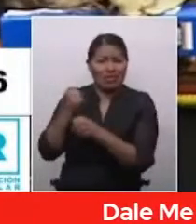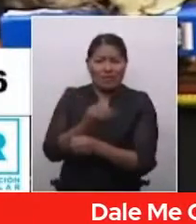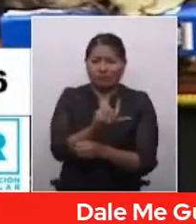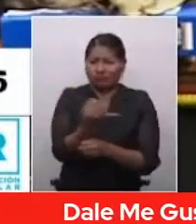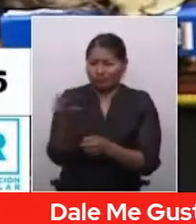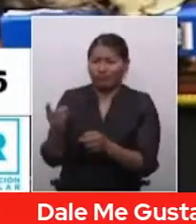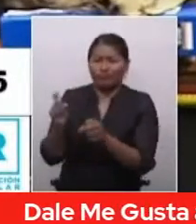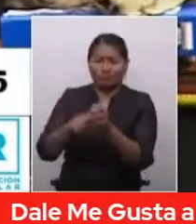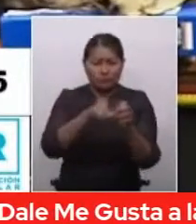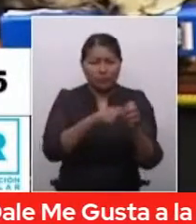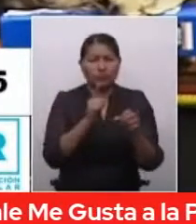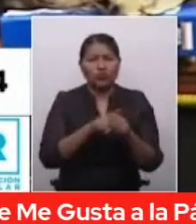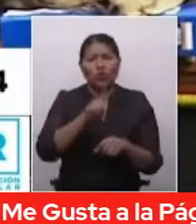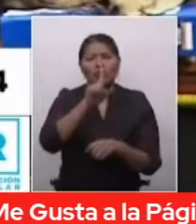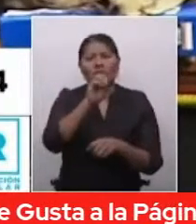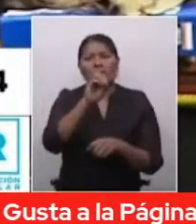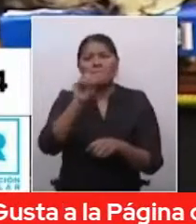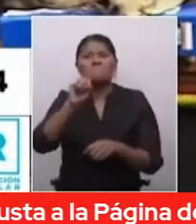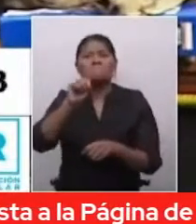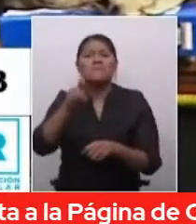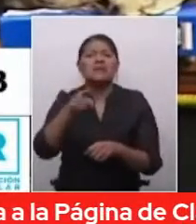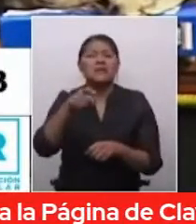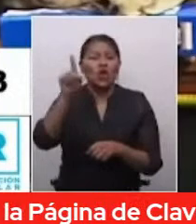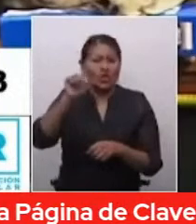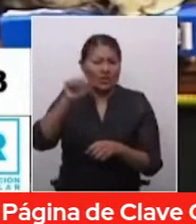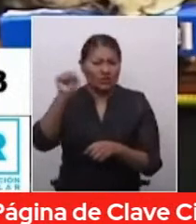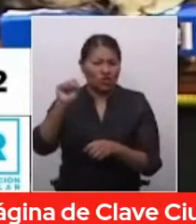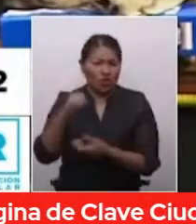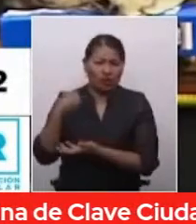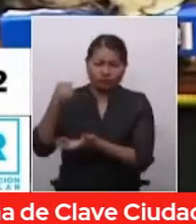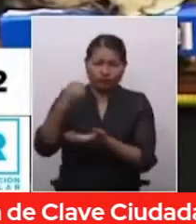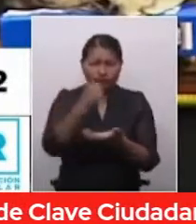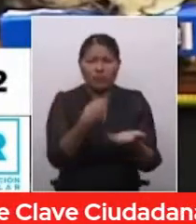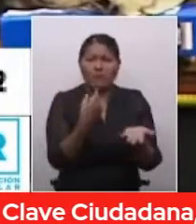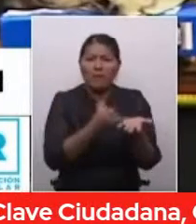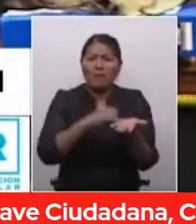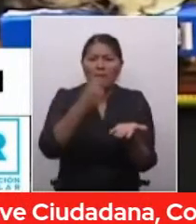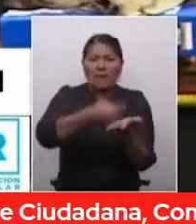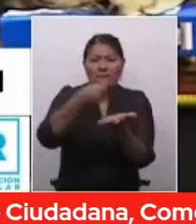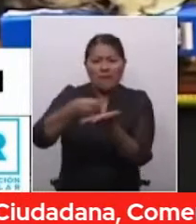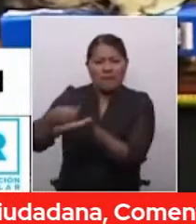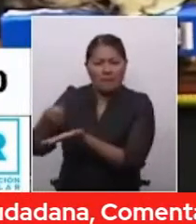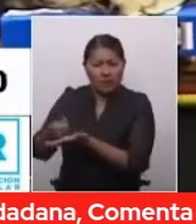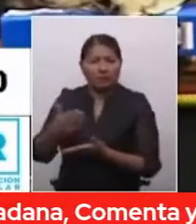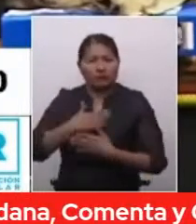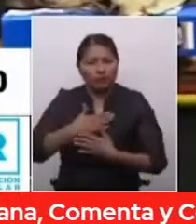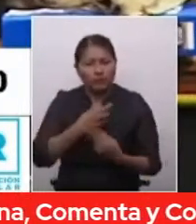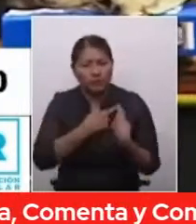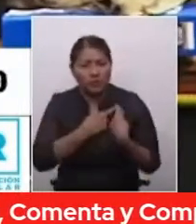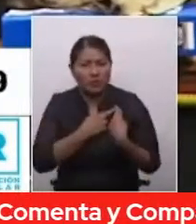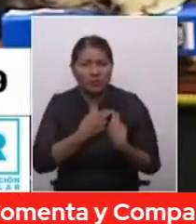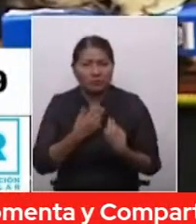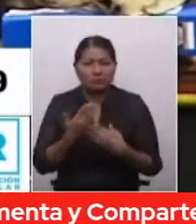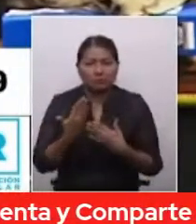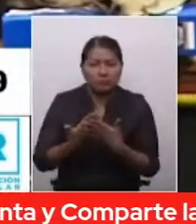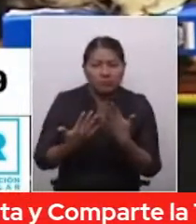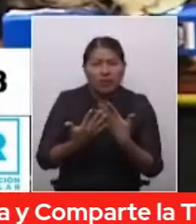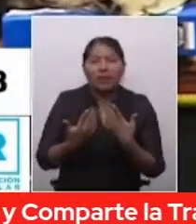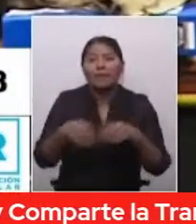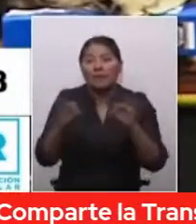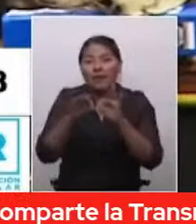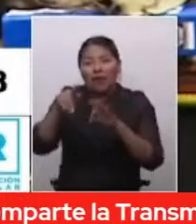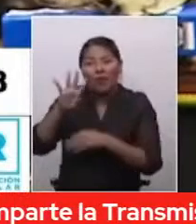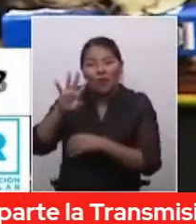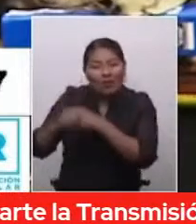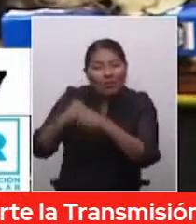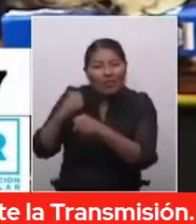mi país, he pagado 100 millones de soles al año de impuestos de diferentes tipos. Pero voy a dedicarme este tiempo, estos 4 años,